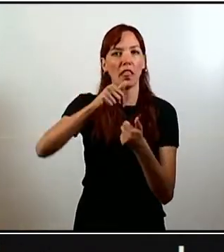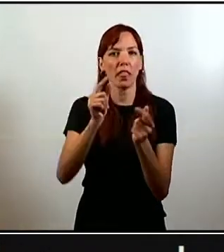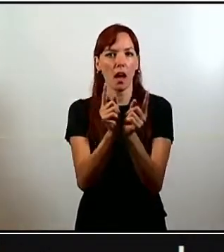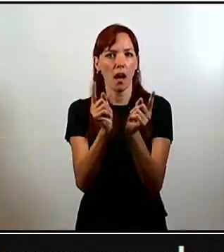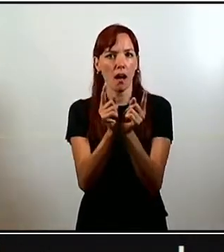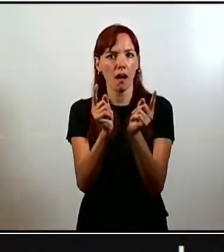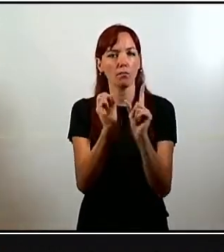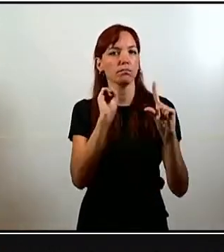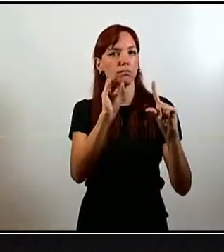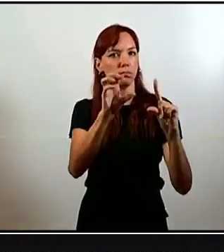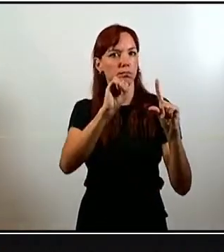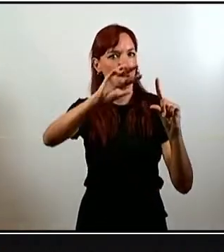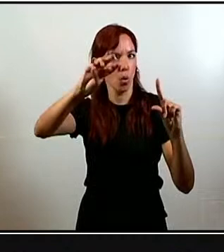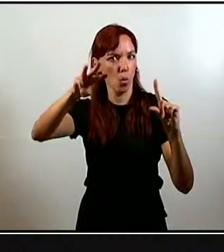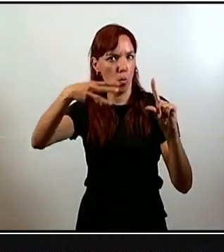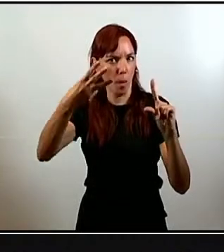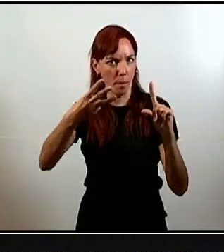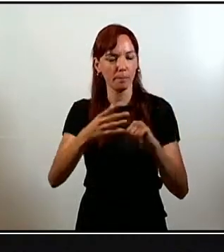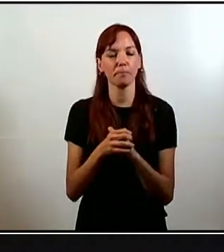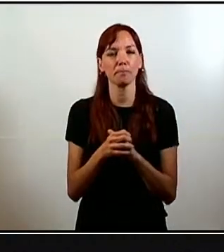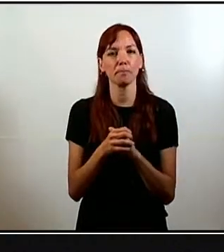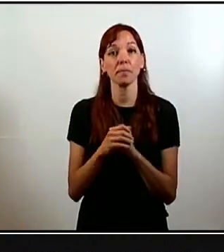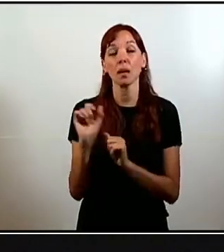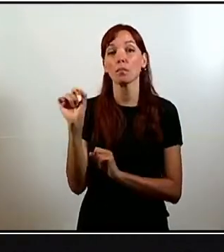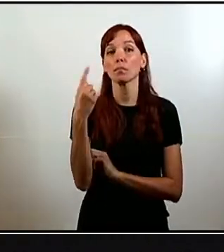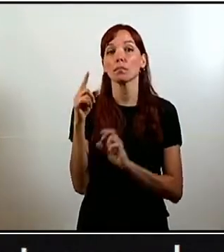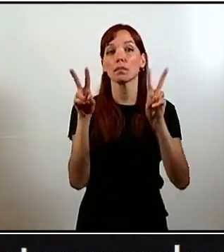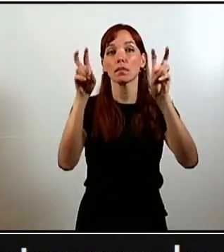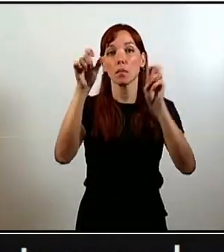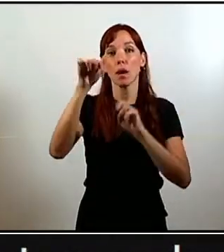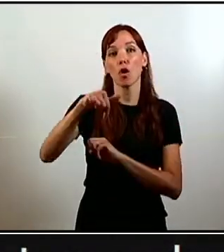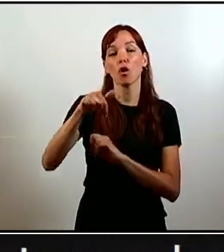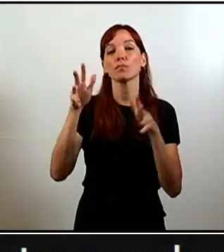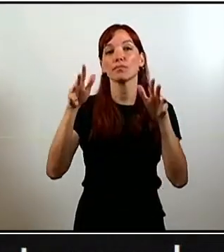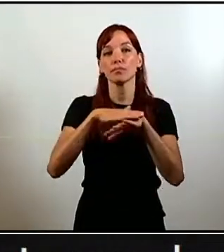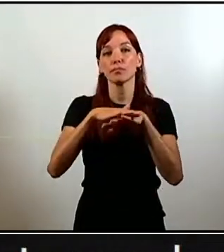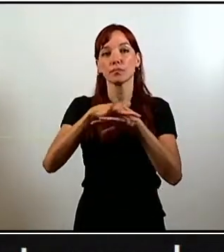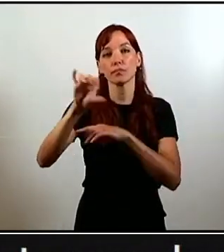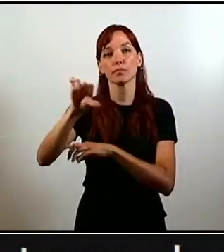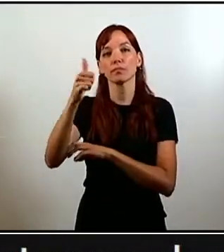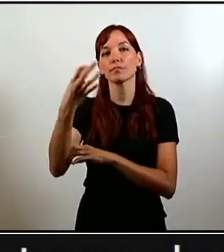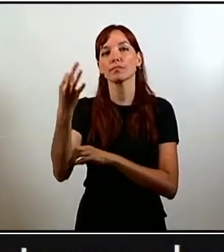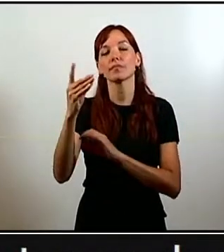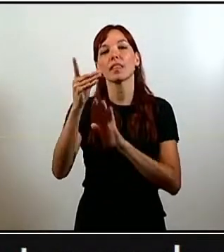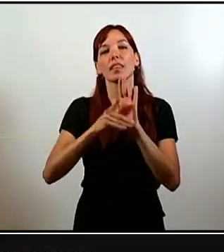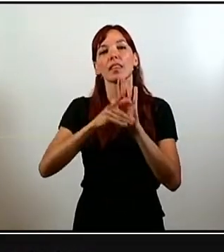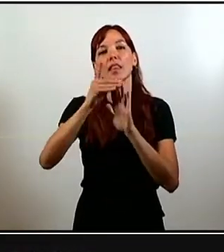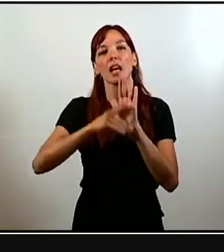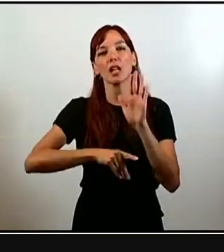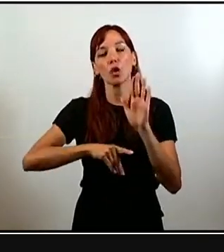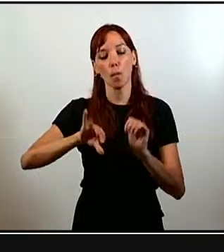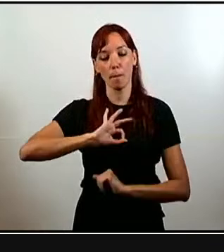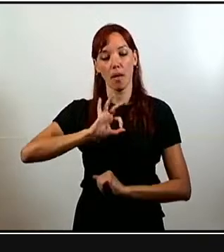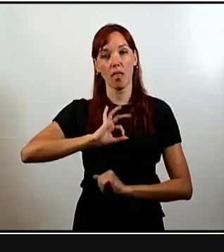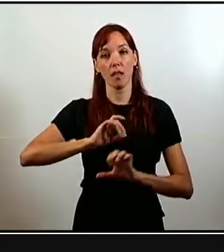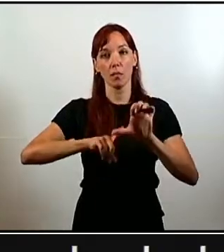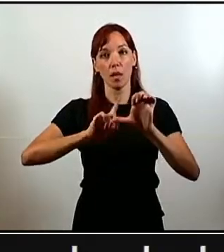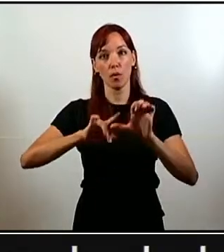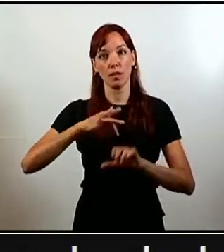sesión. En primer lugar, el Consejo de Gobierno ha aprobado los decretos de concesión de la Medalla de